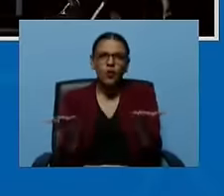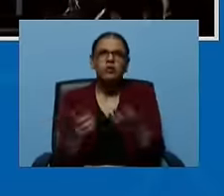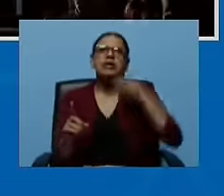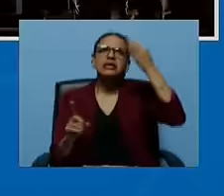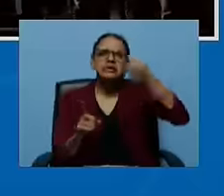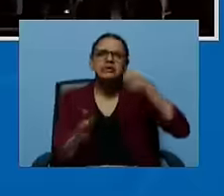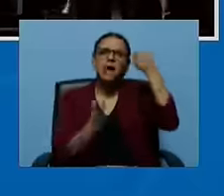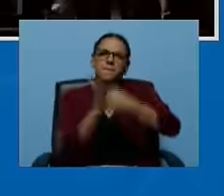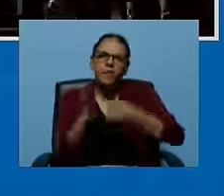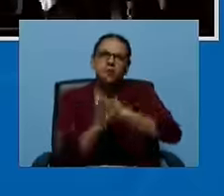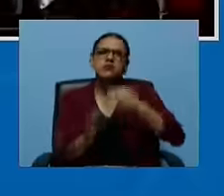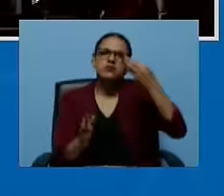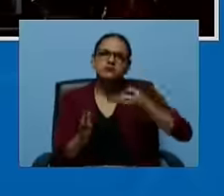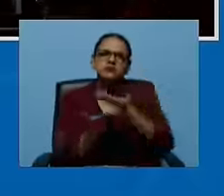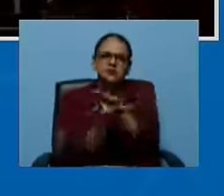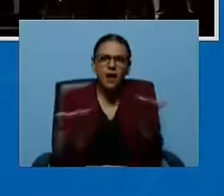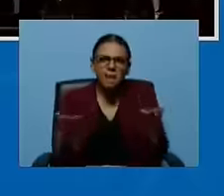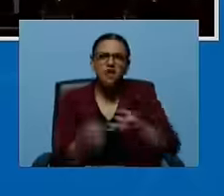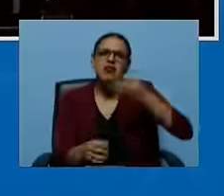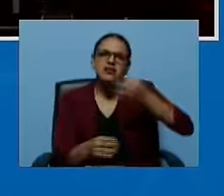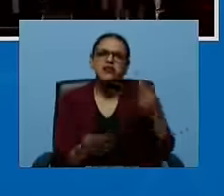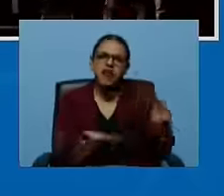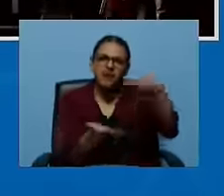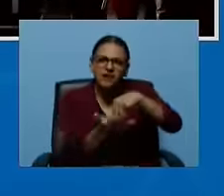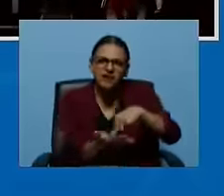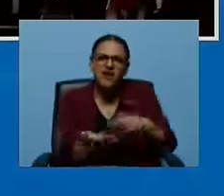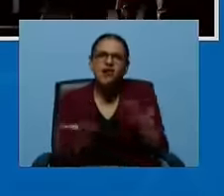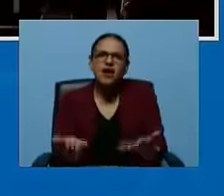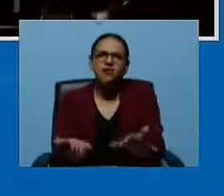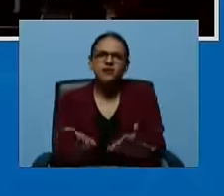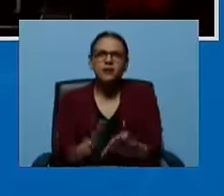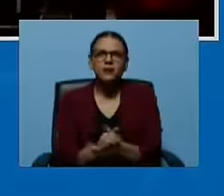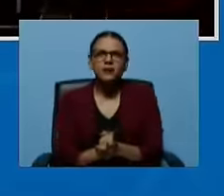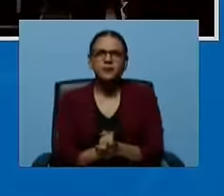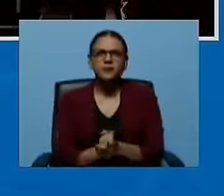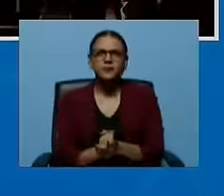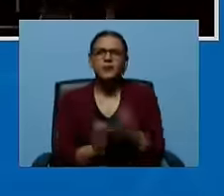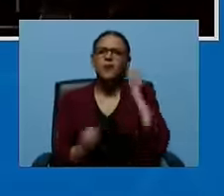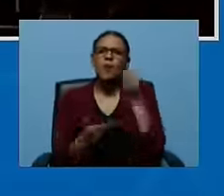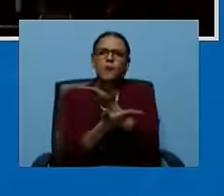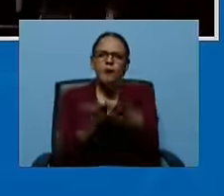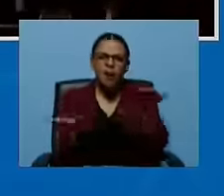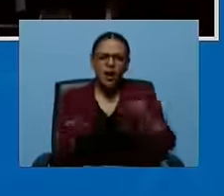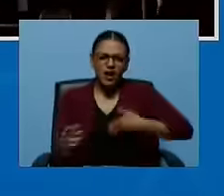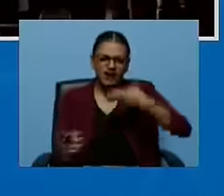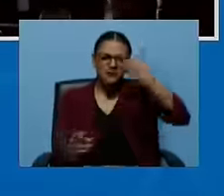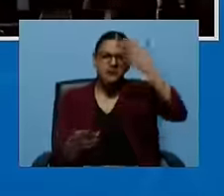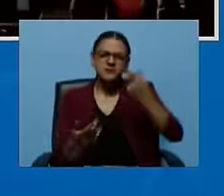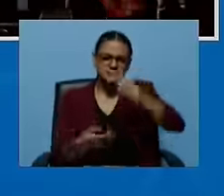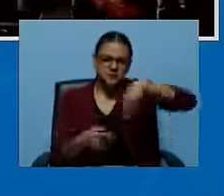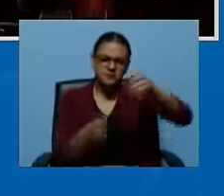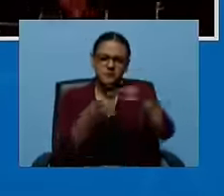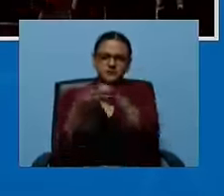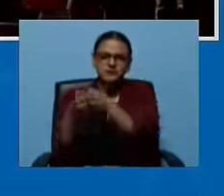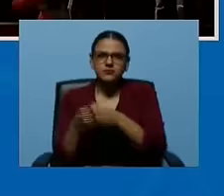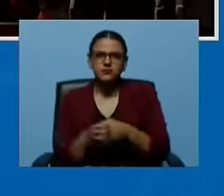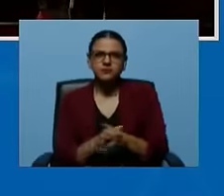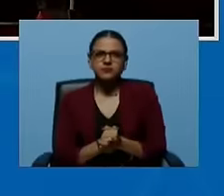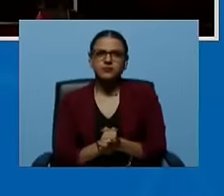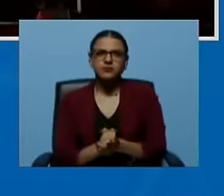siempre en la lucha, siempre valientes. Mujeres musulmanas,